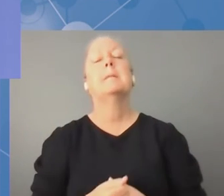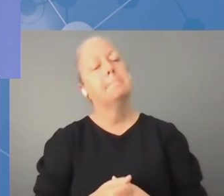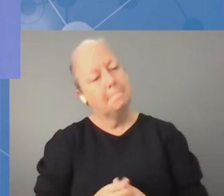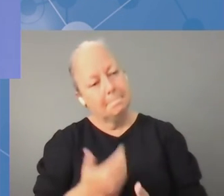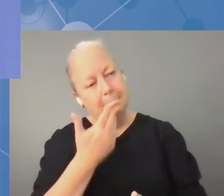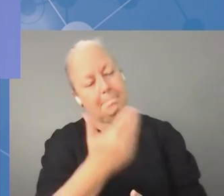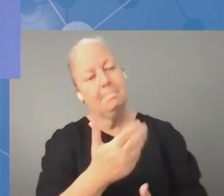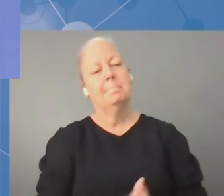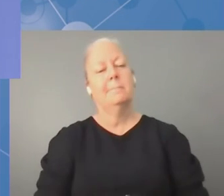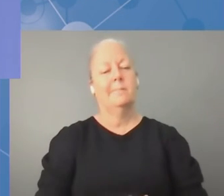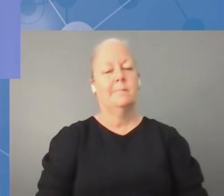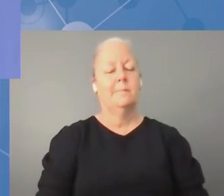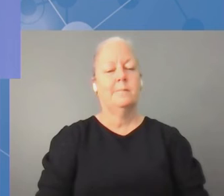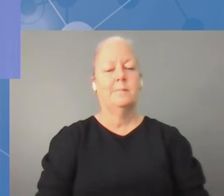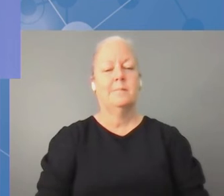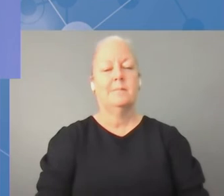voz.